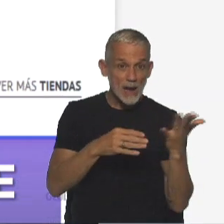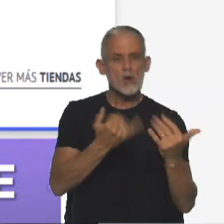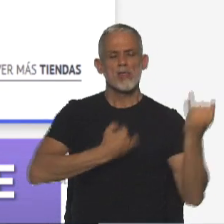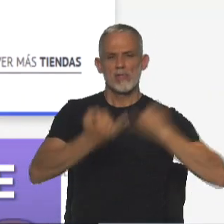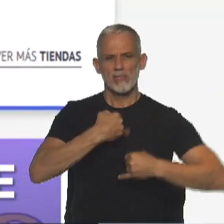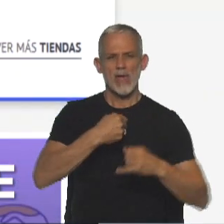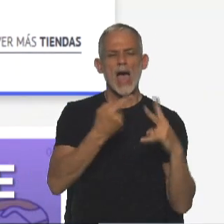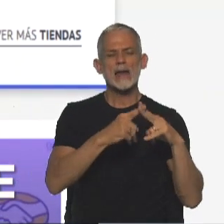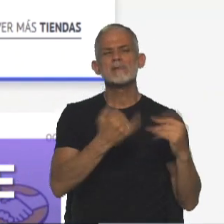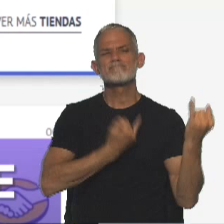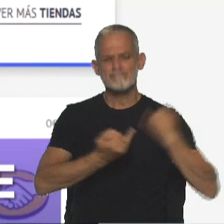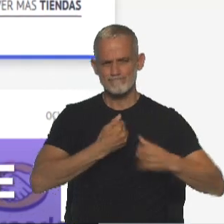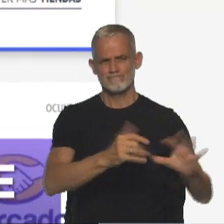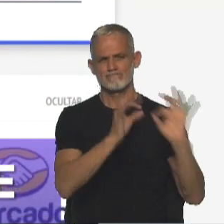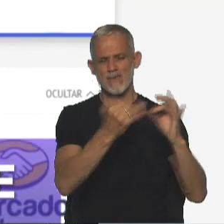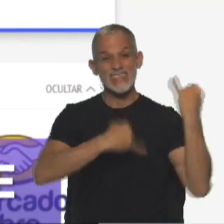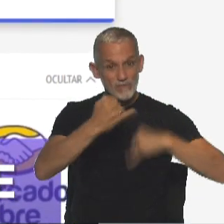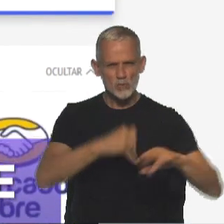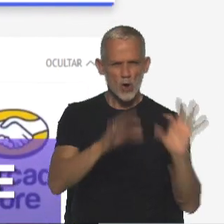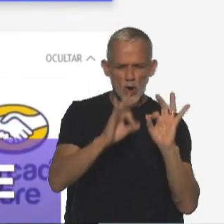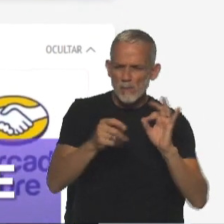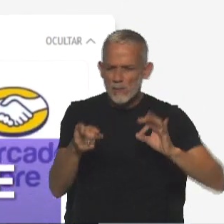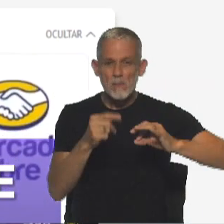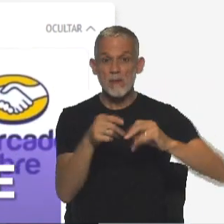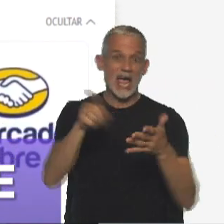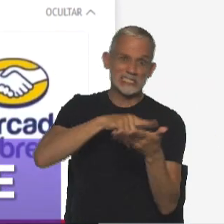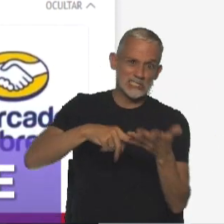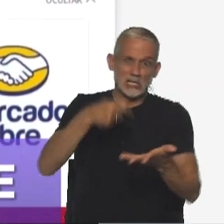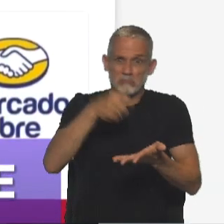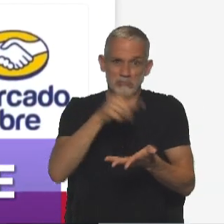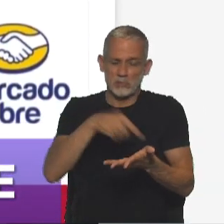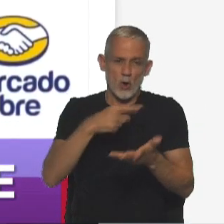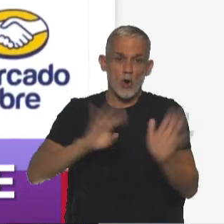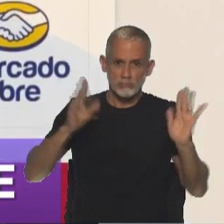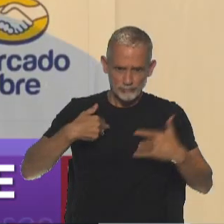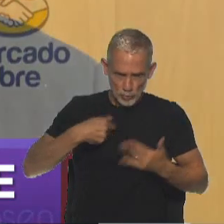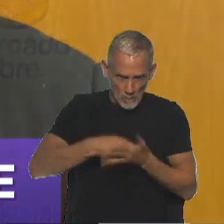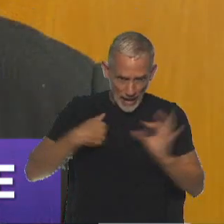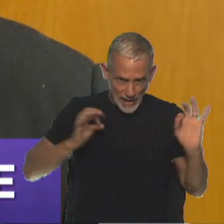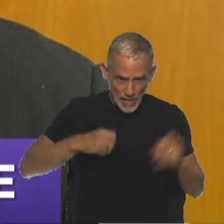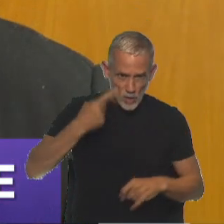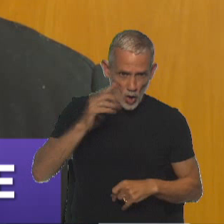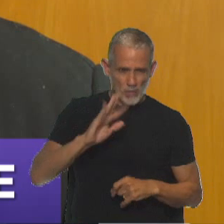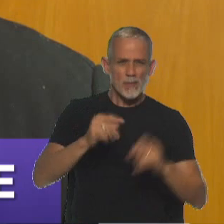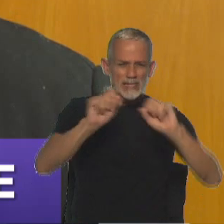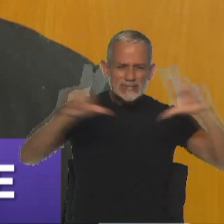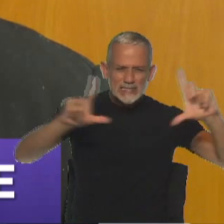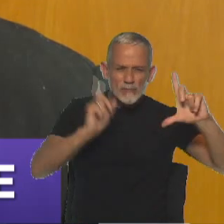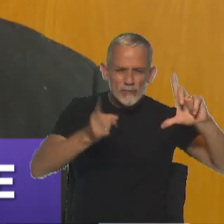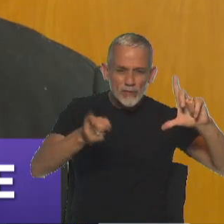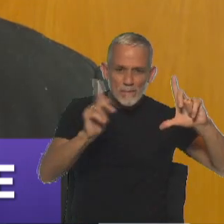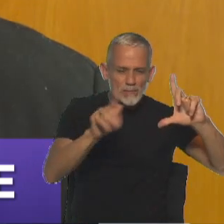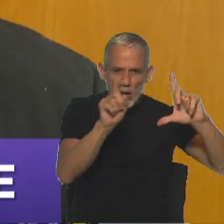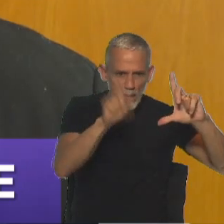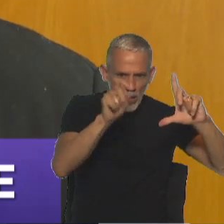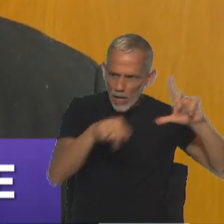las herramientas suficientes como para poder llegar a cancelar el pago o desconocer algún pago. Nunca salir de la plataforma para terminar la